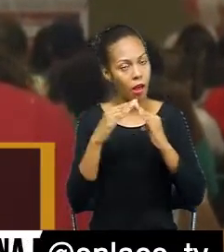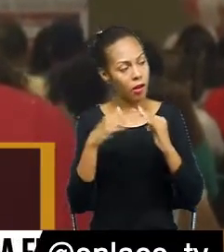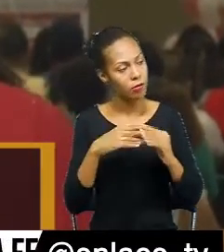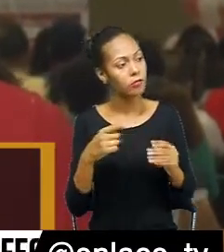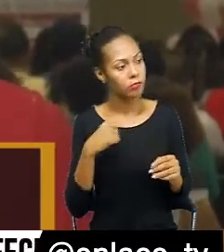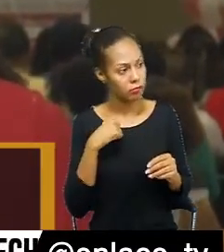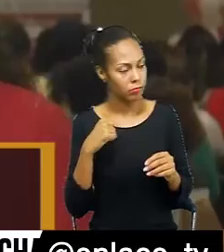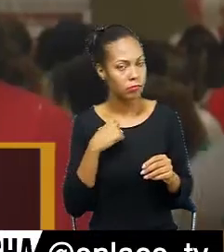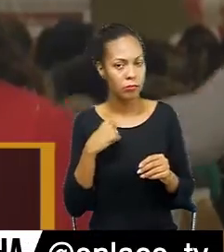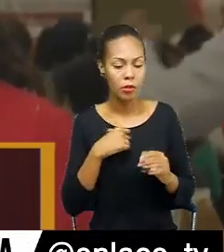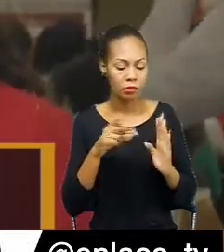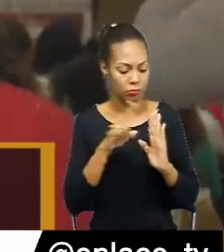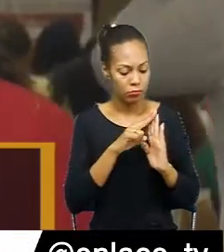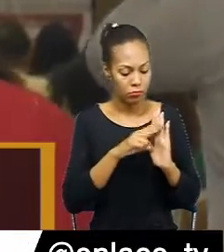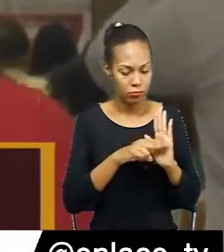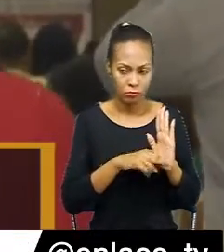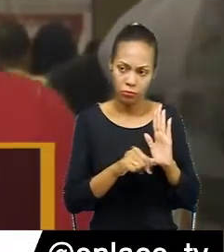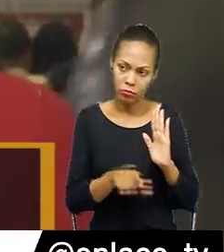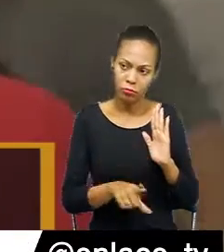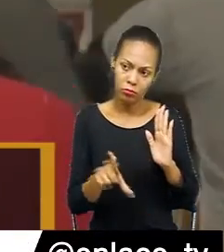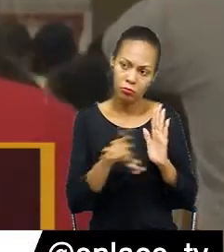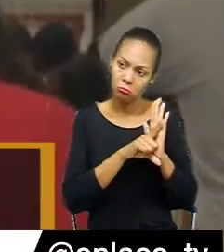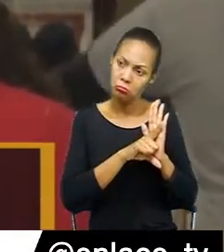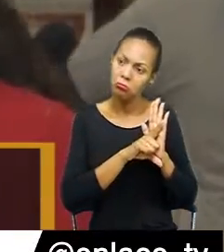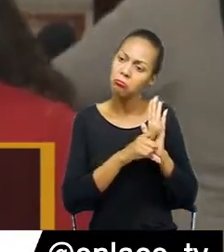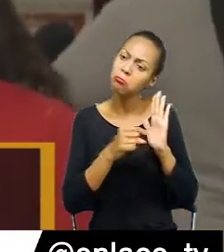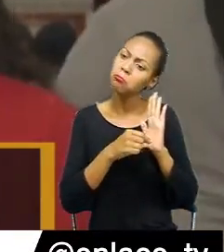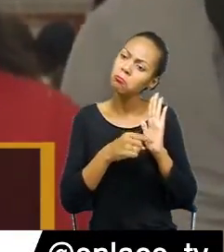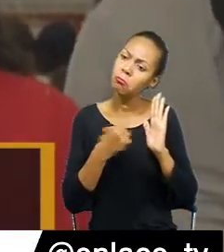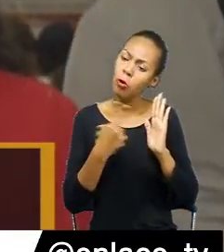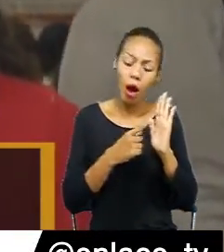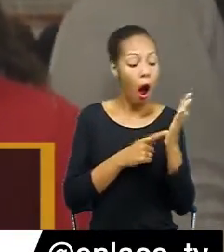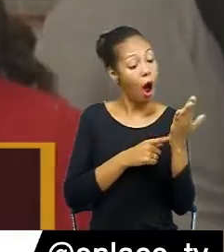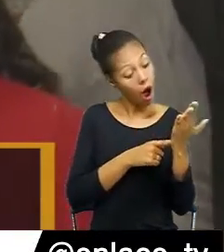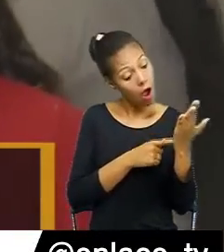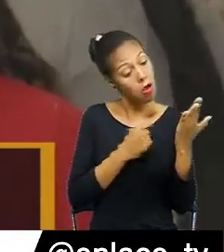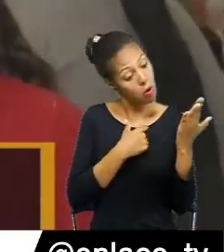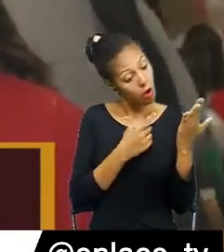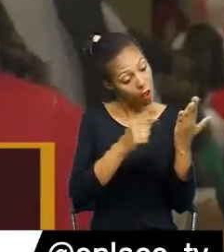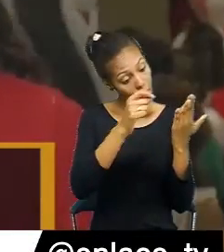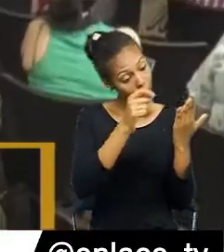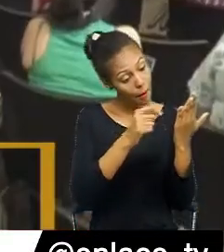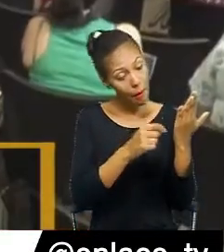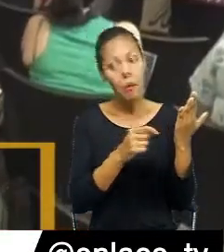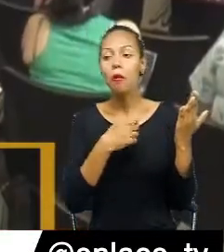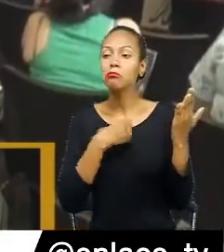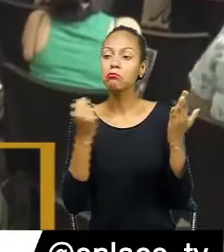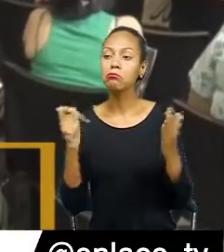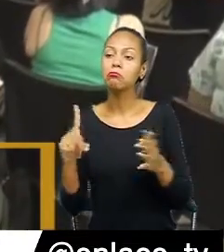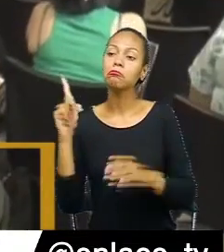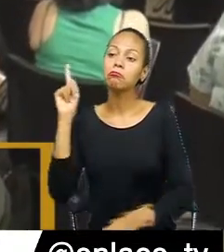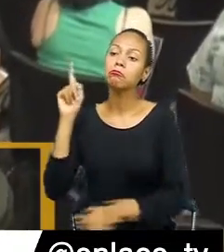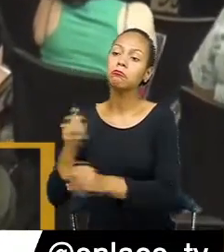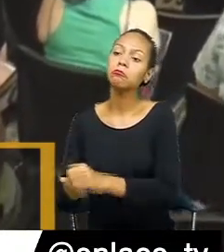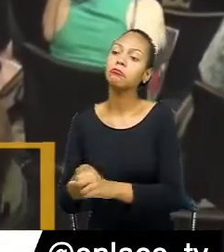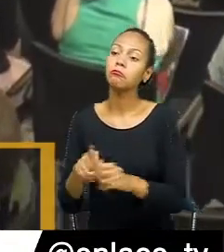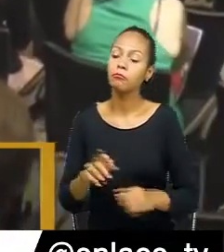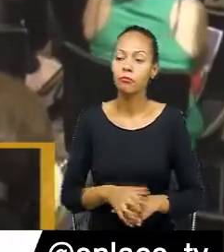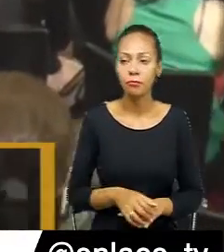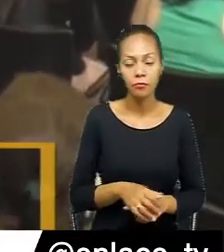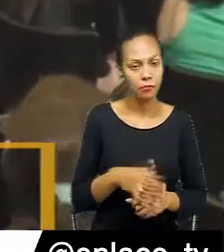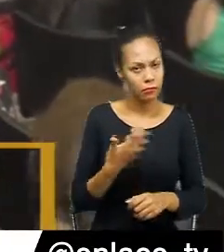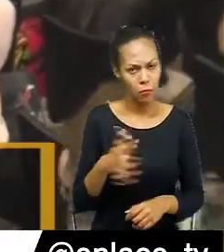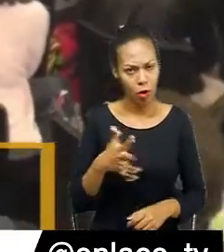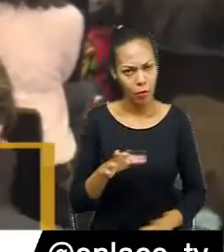son los requisitos para que se puedan postular y puedan entrar en ese beneficio tan importante que es una solución de vivienda. Cabe destacar que el 80% de